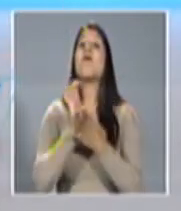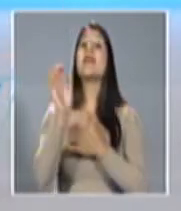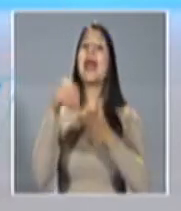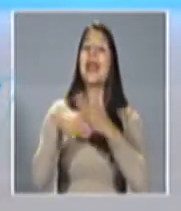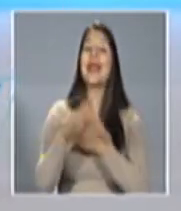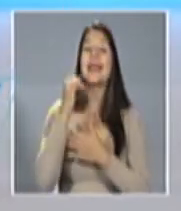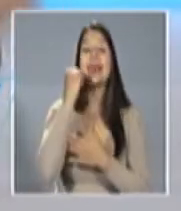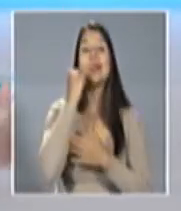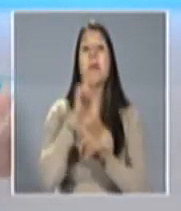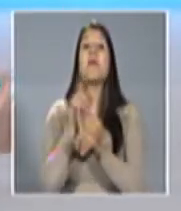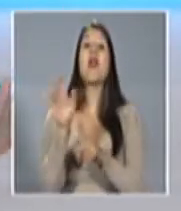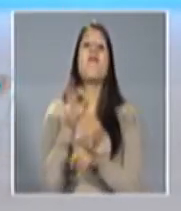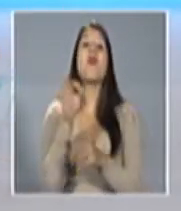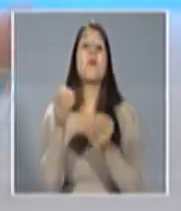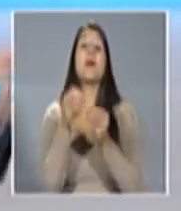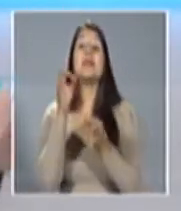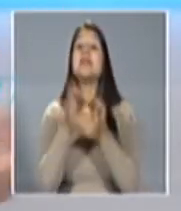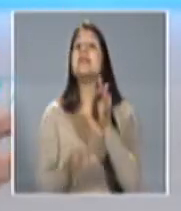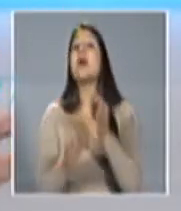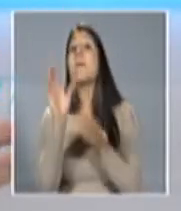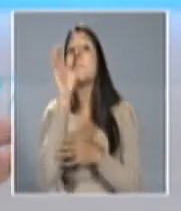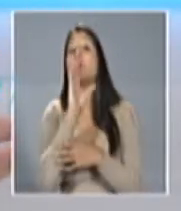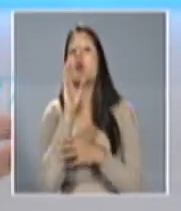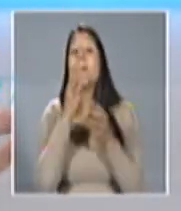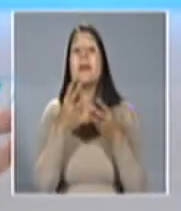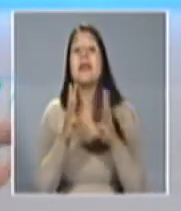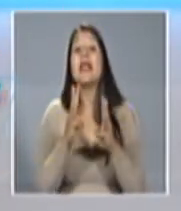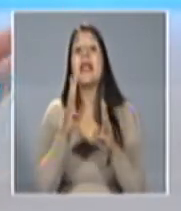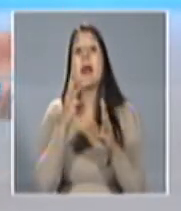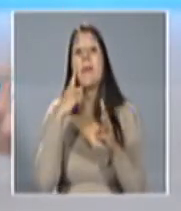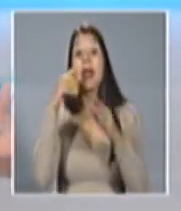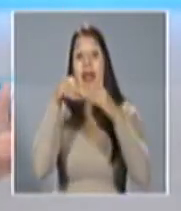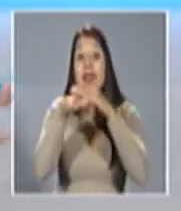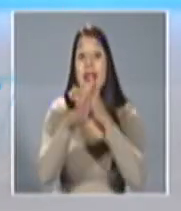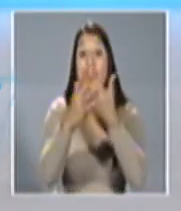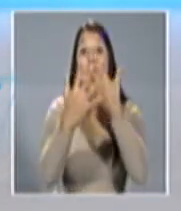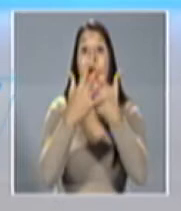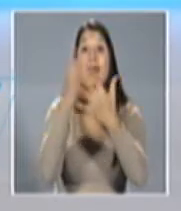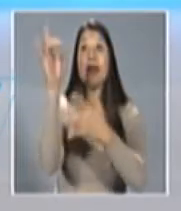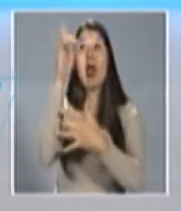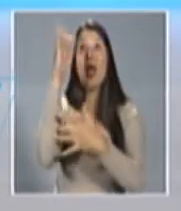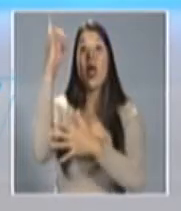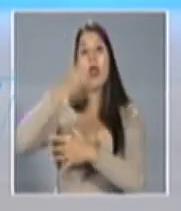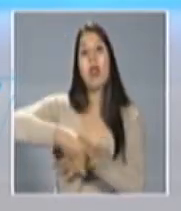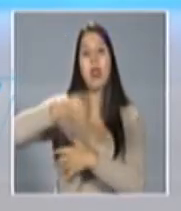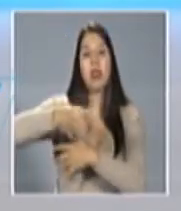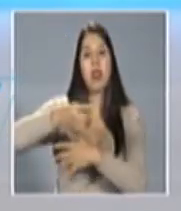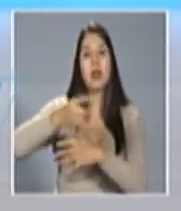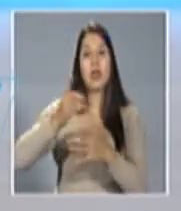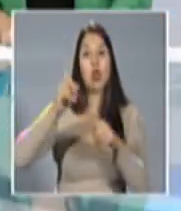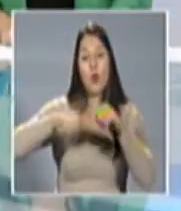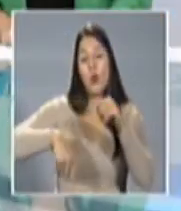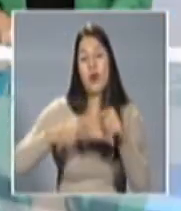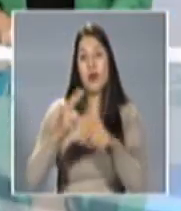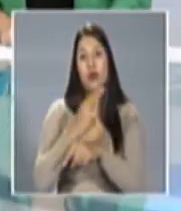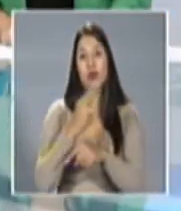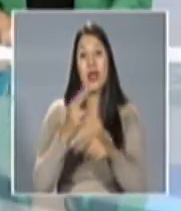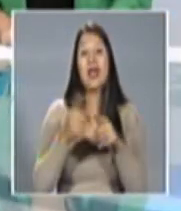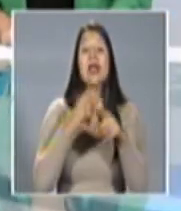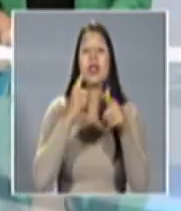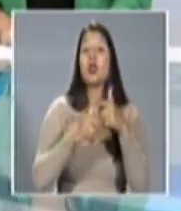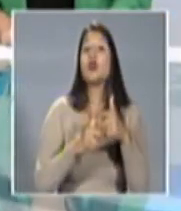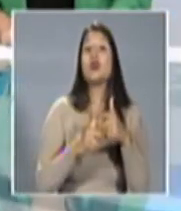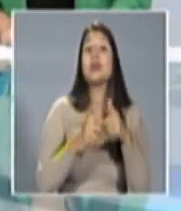más sencilla es simplemente encontrar un mecanismo que los celulares simplemente no funcionan. Con eso se acabaría el problema de que desde las cárceles los delincuentes